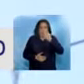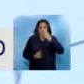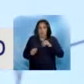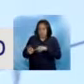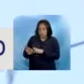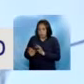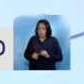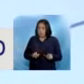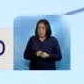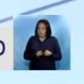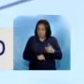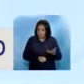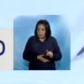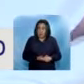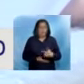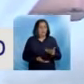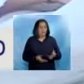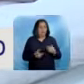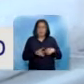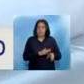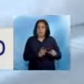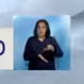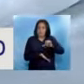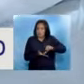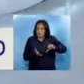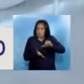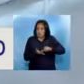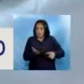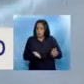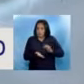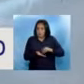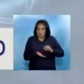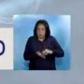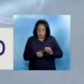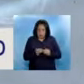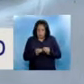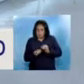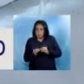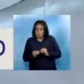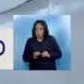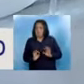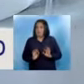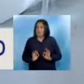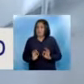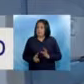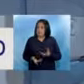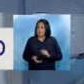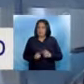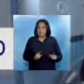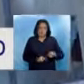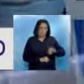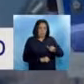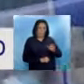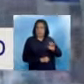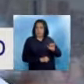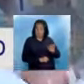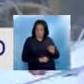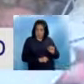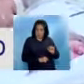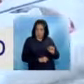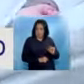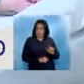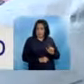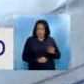artificial. Además, deben ser sometidas a cirugías reconstructivas, muy riesgosas, pero Yasmín es la que está